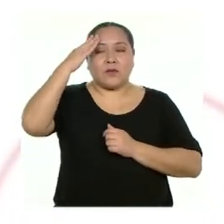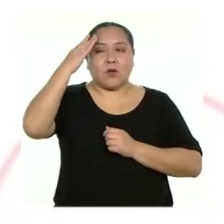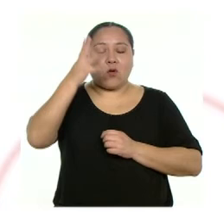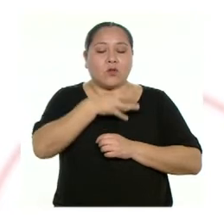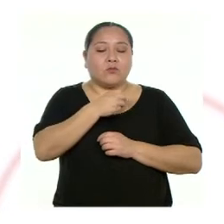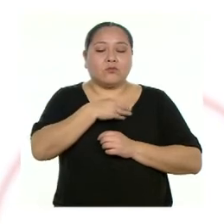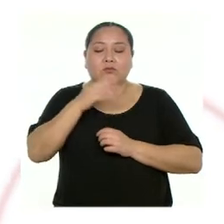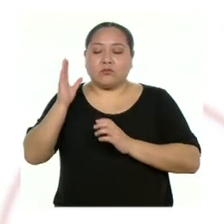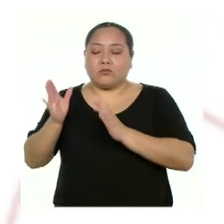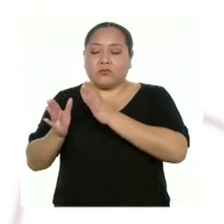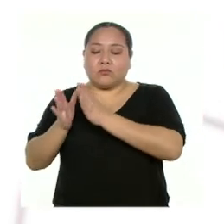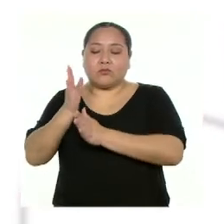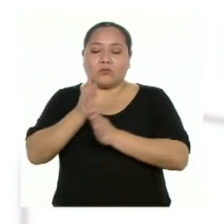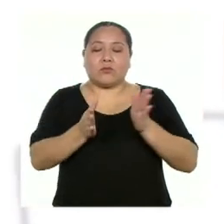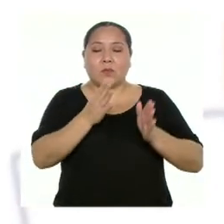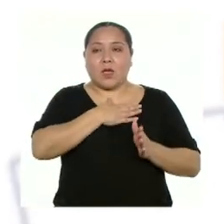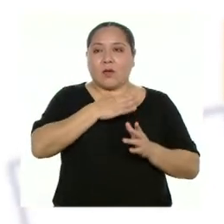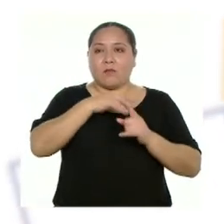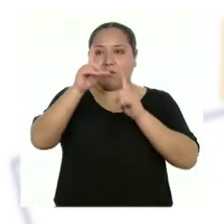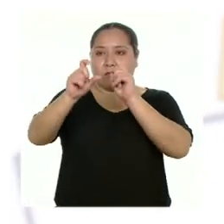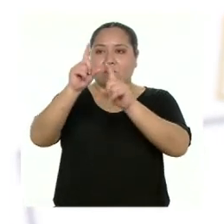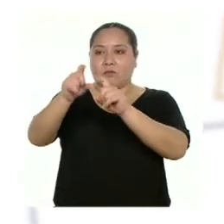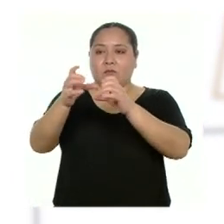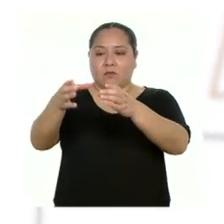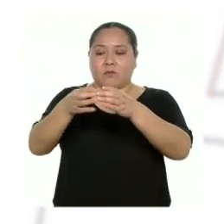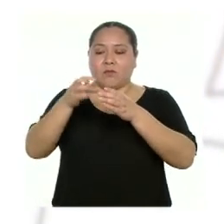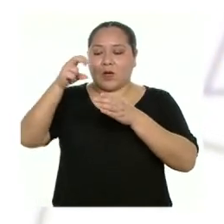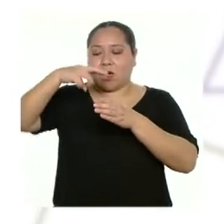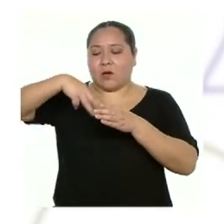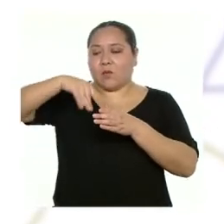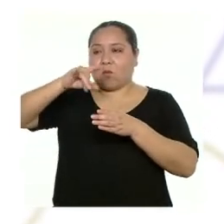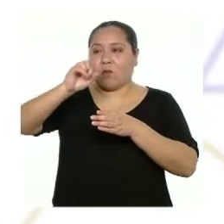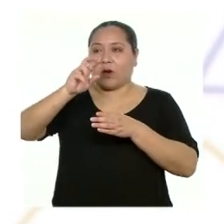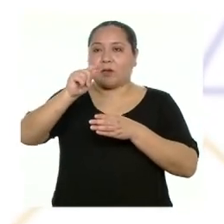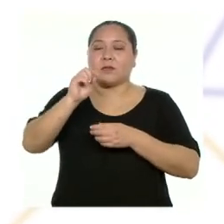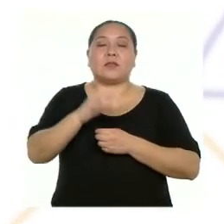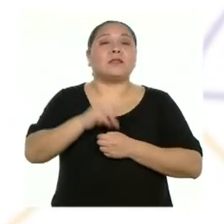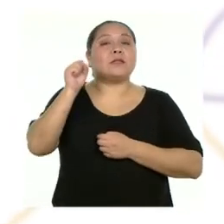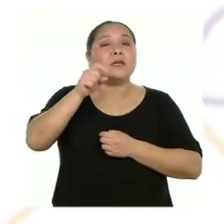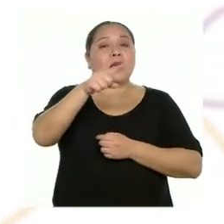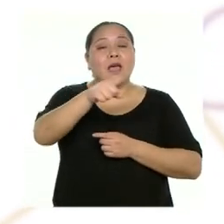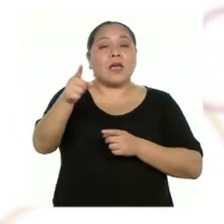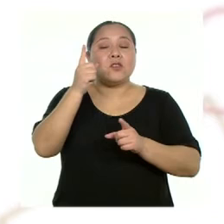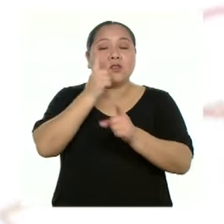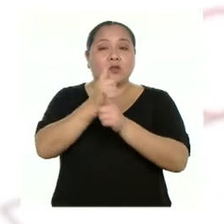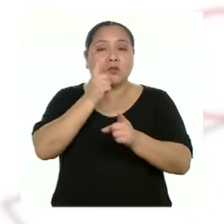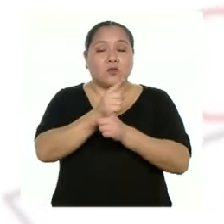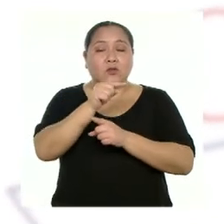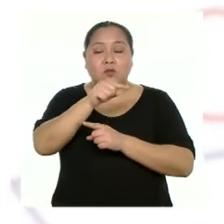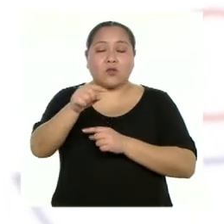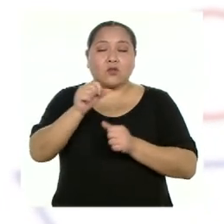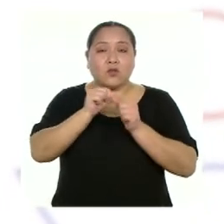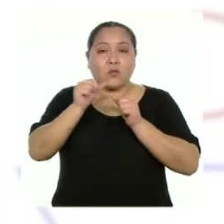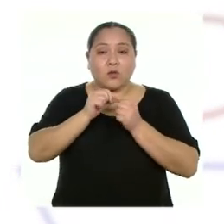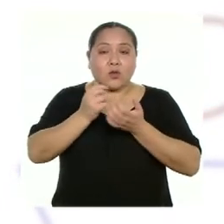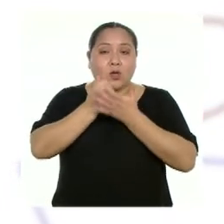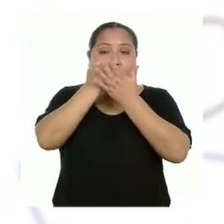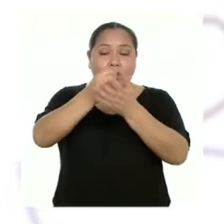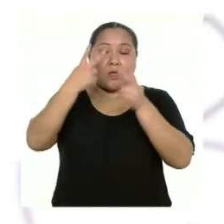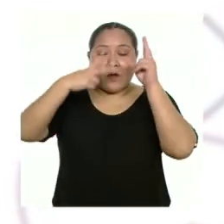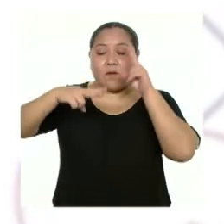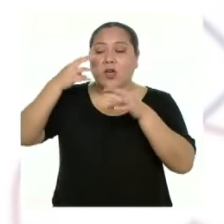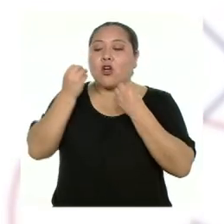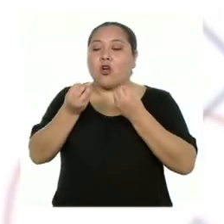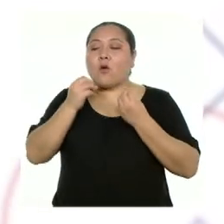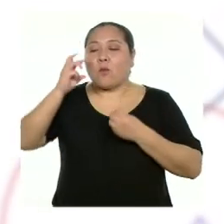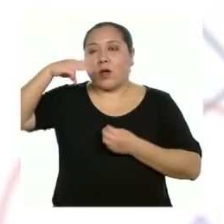edades distribuidas en mi muestra. Exacto. Esos números te permiten ver y saber cómo es la muestra, y